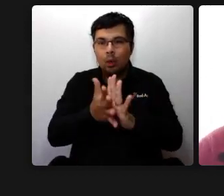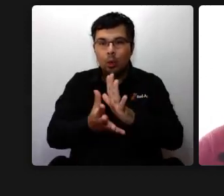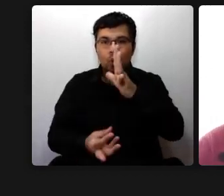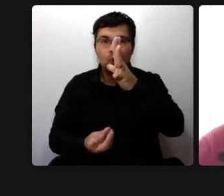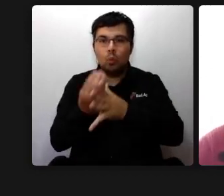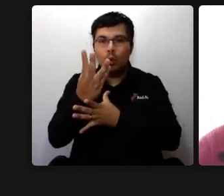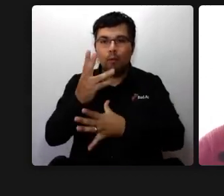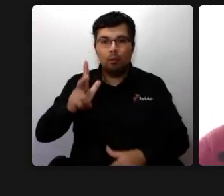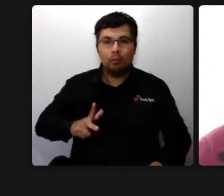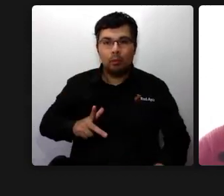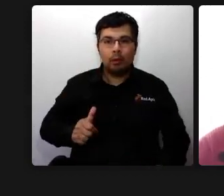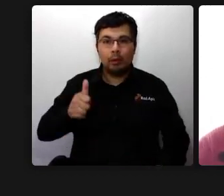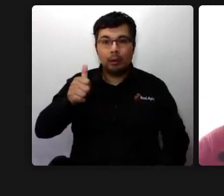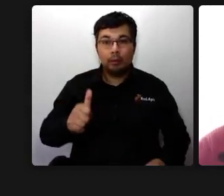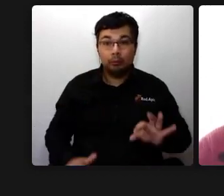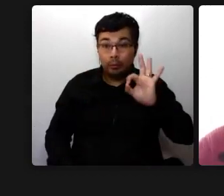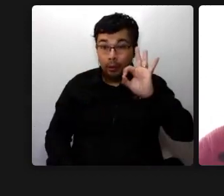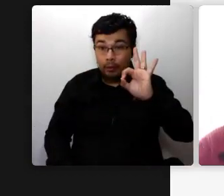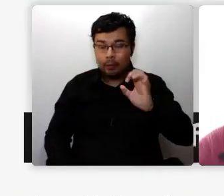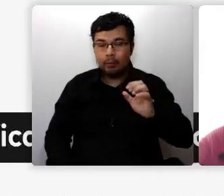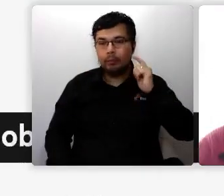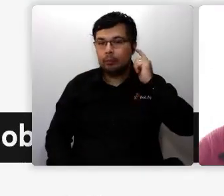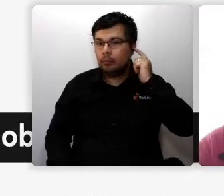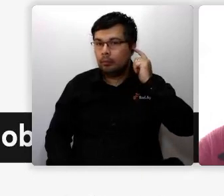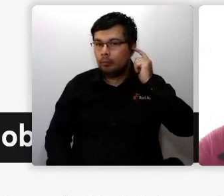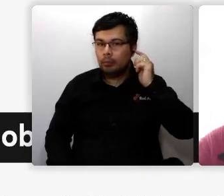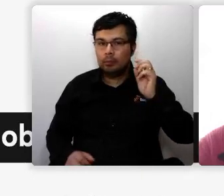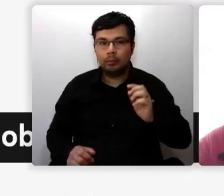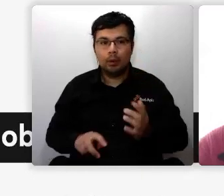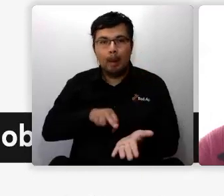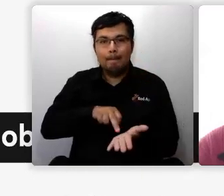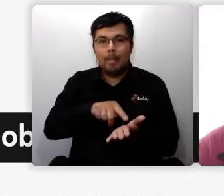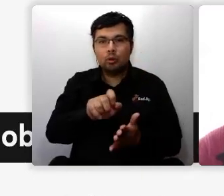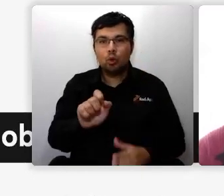¿no? Entonces, el paso número 1,